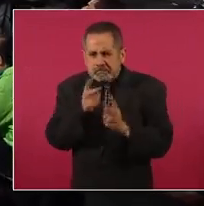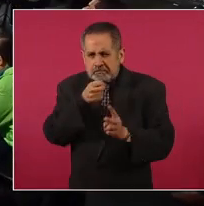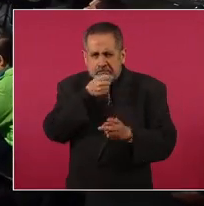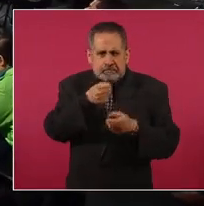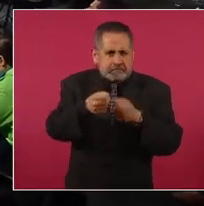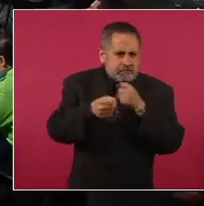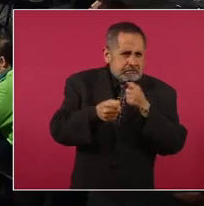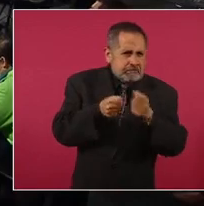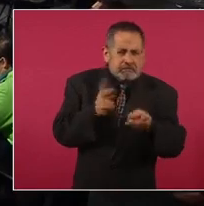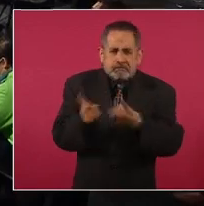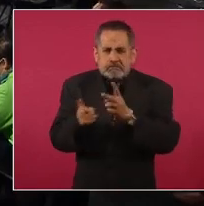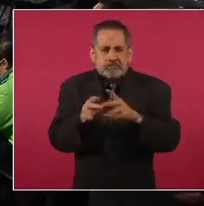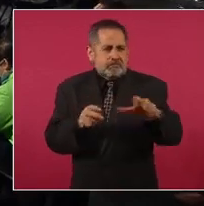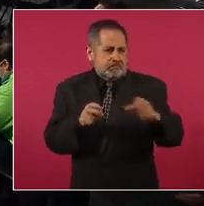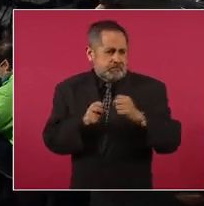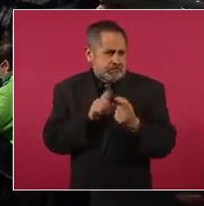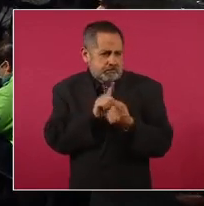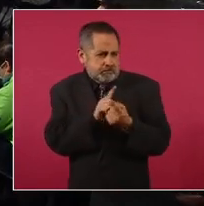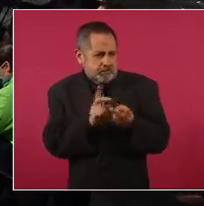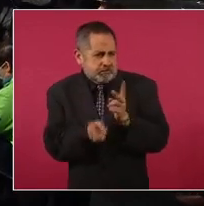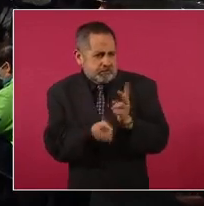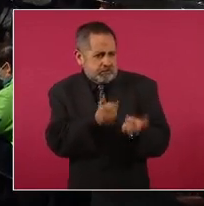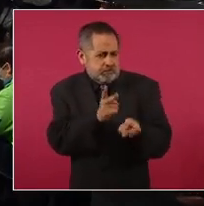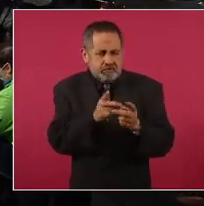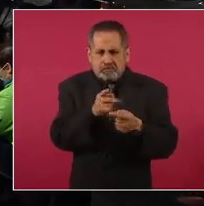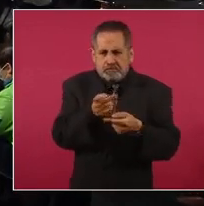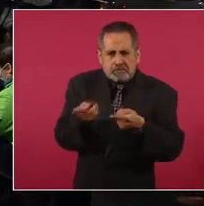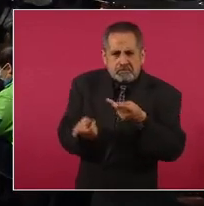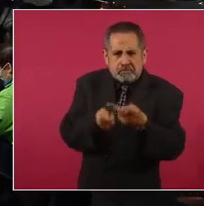con detenidos, con